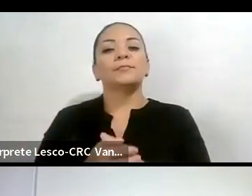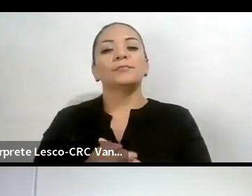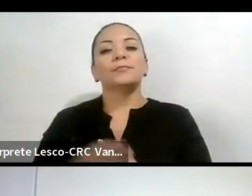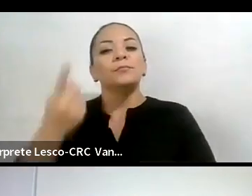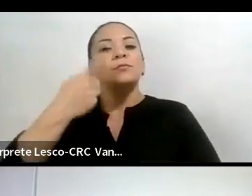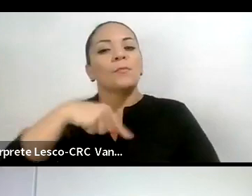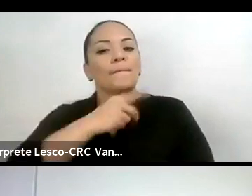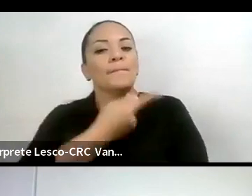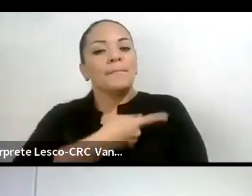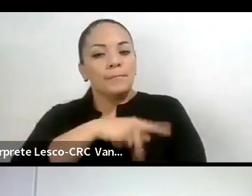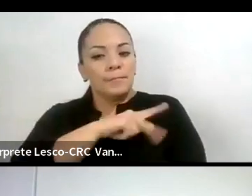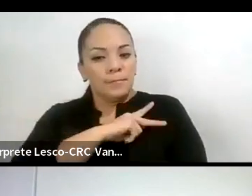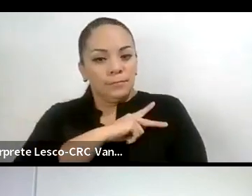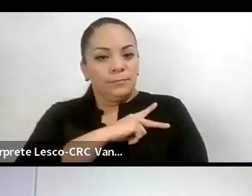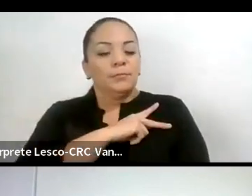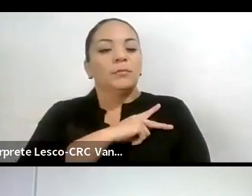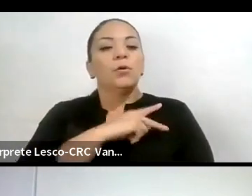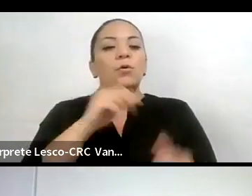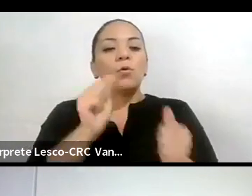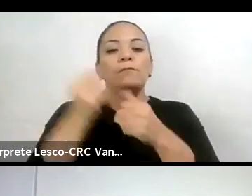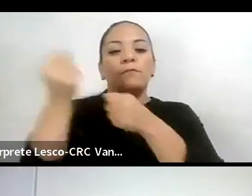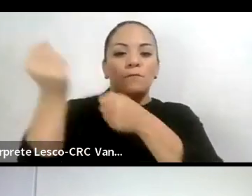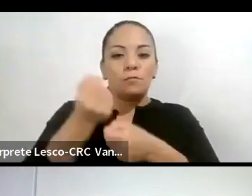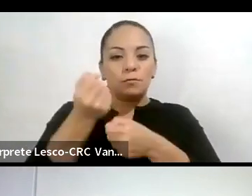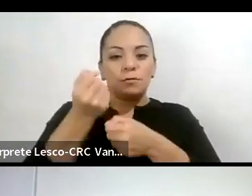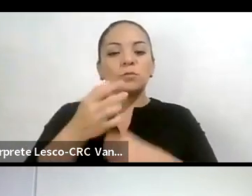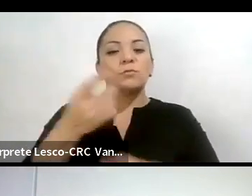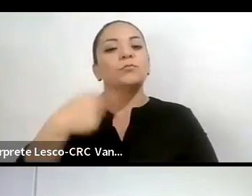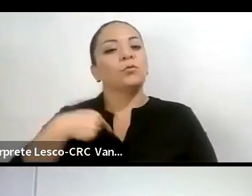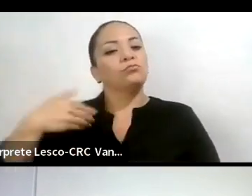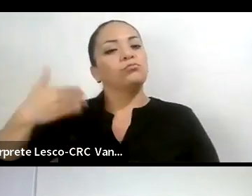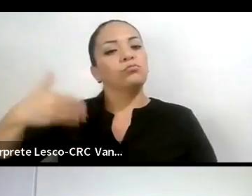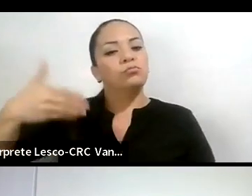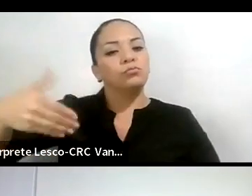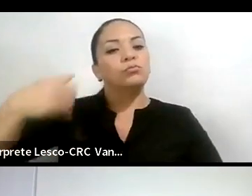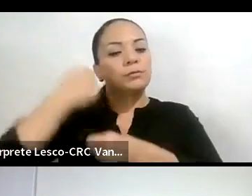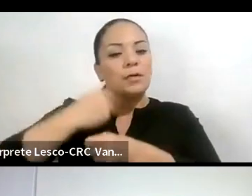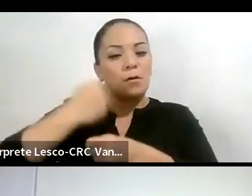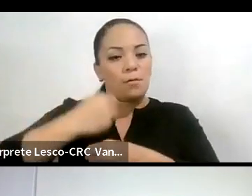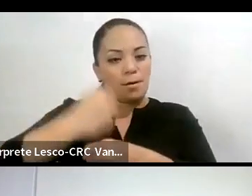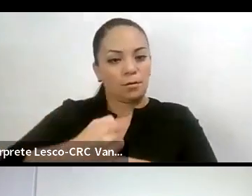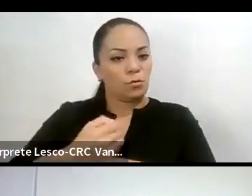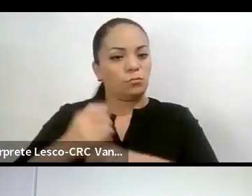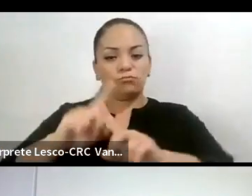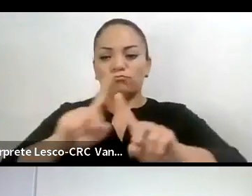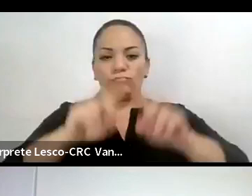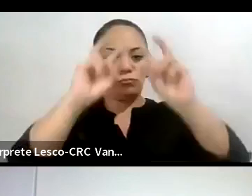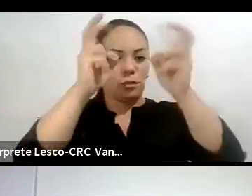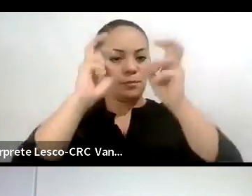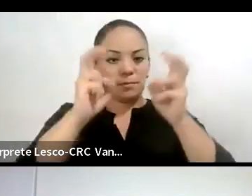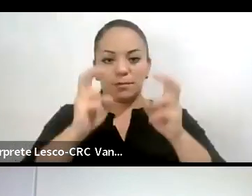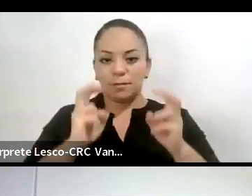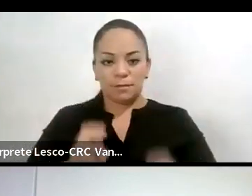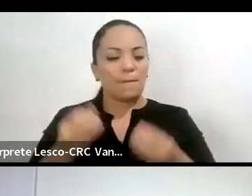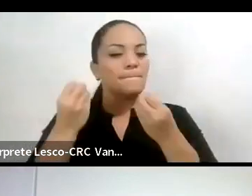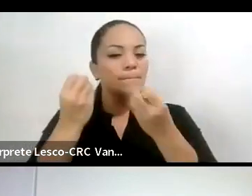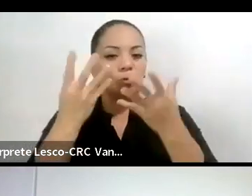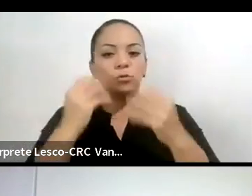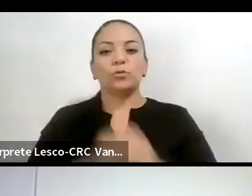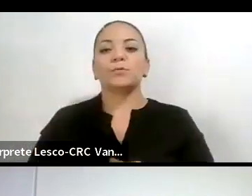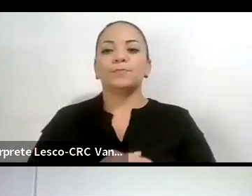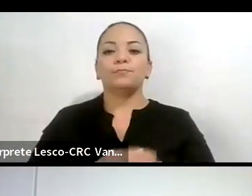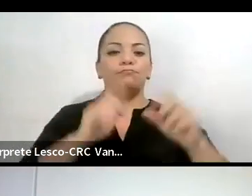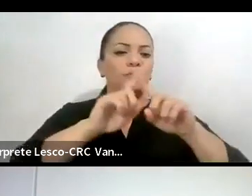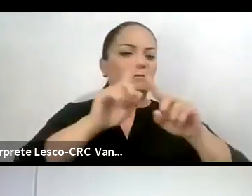manera personal, con la fundación, he venido trabajando en muchos, muchos temas y muchos, muchos